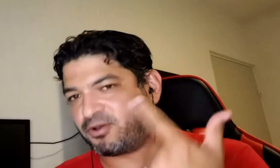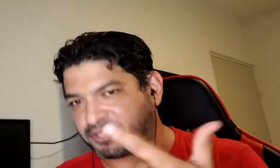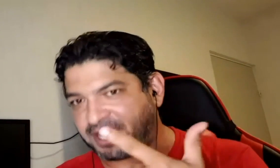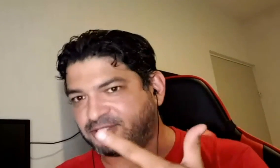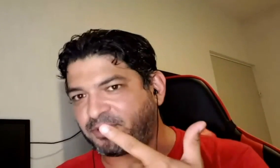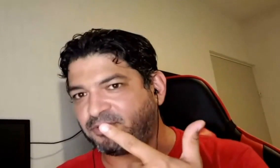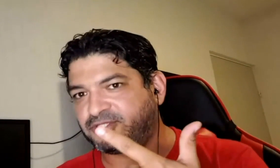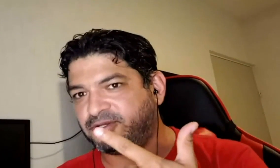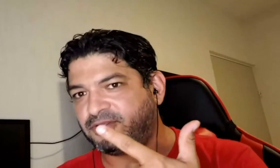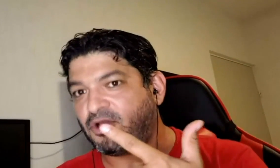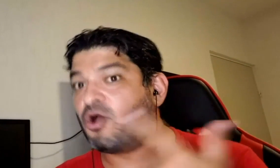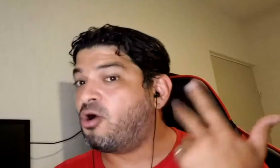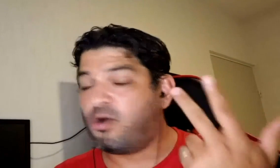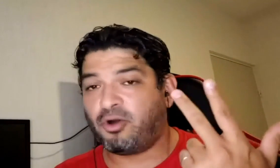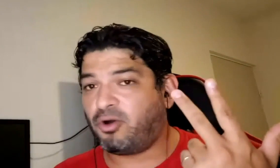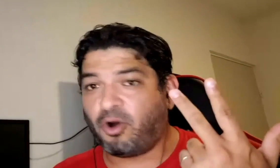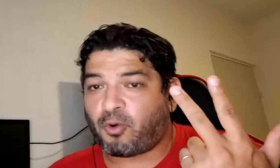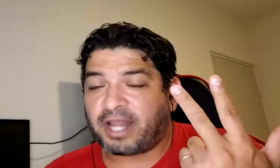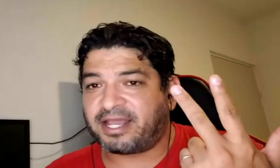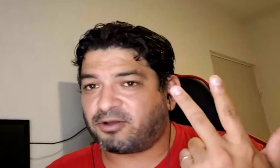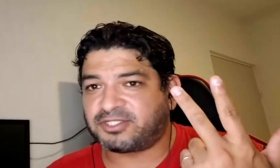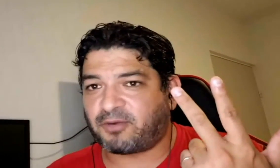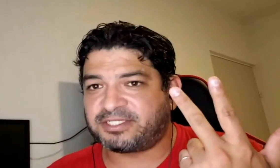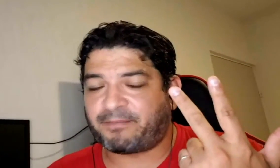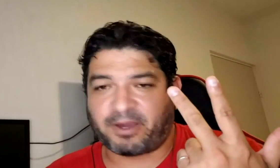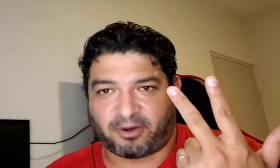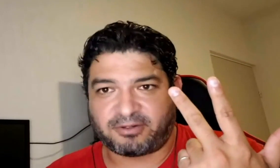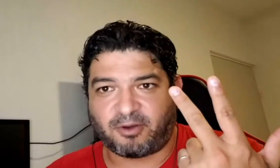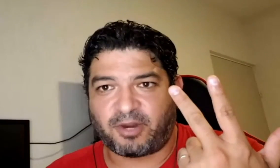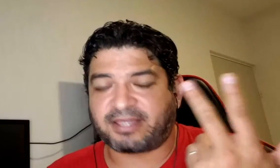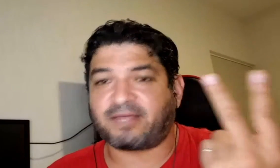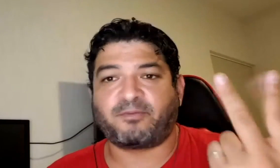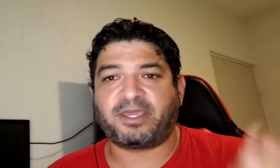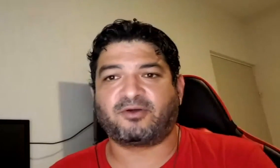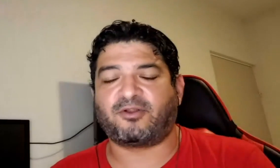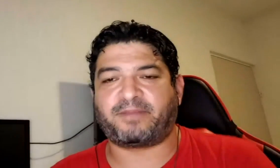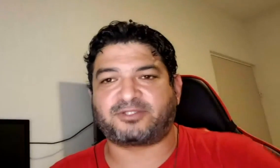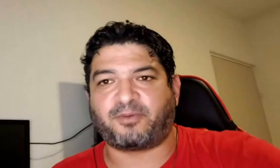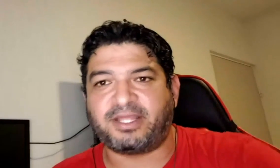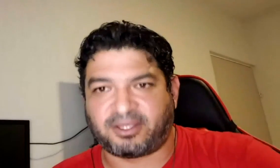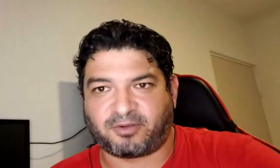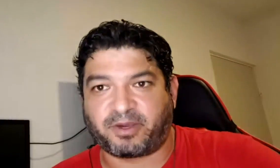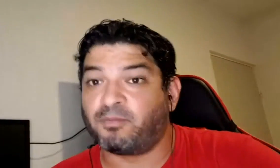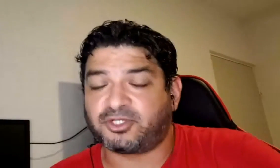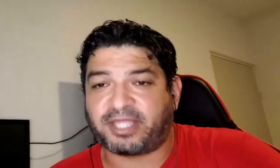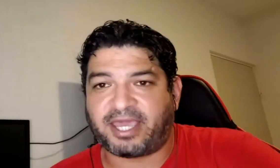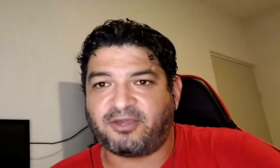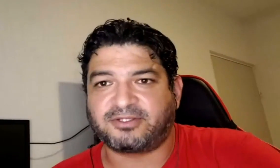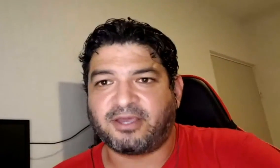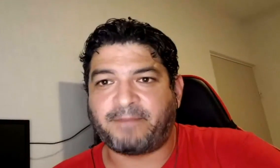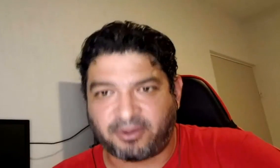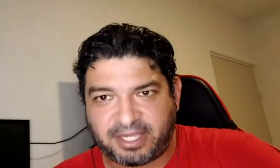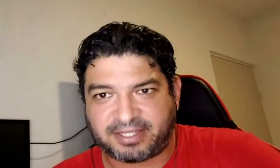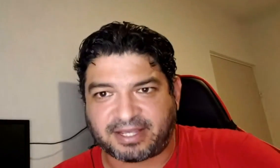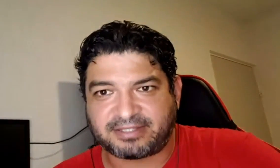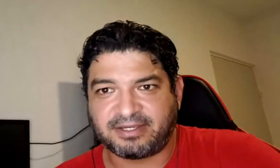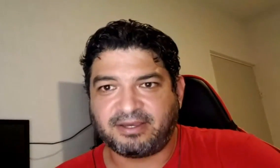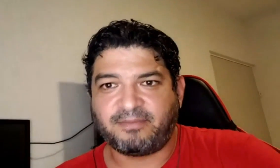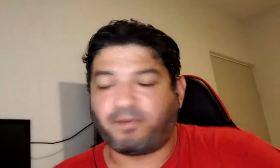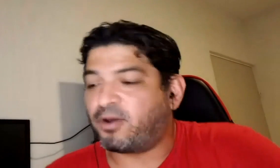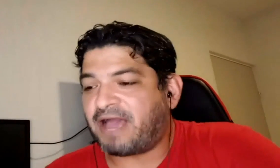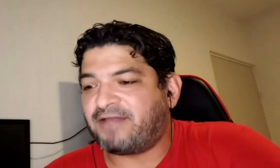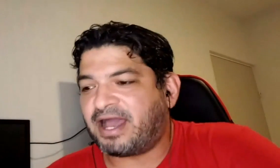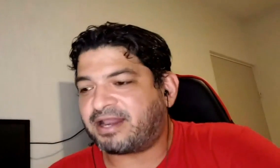boicotear su producción o cualquier consecuencia peor como la que estamos viendo con los presos políticos pues muchos de ellos periodistas